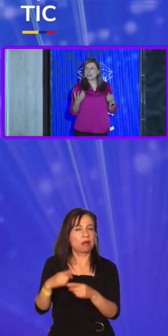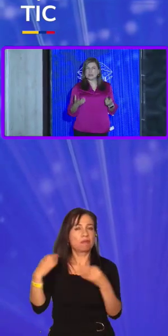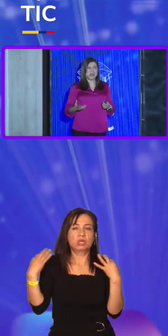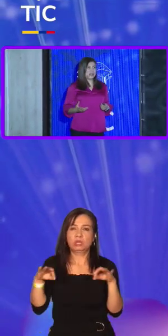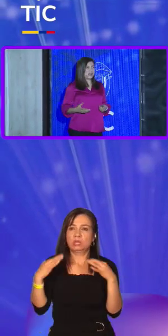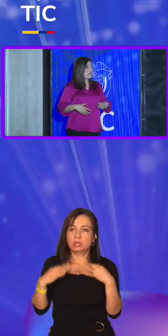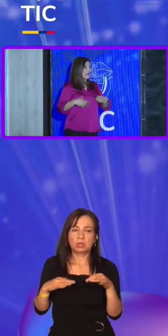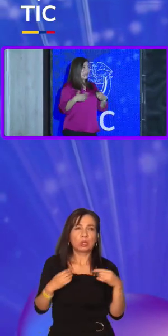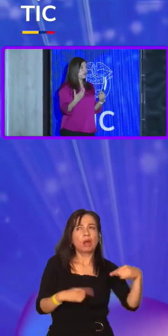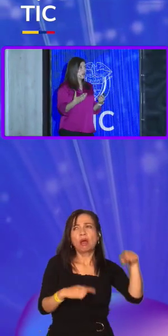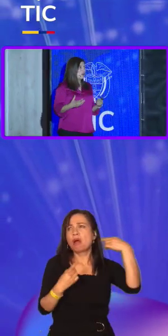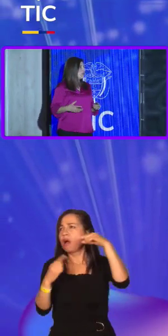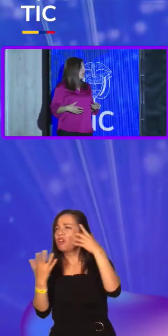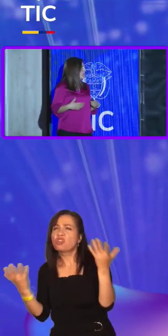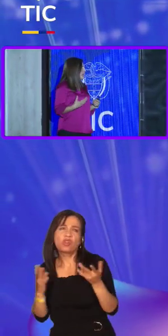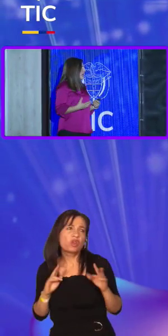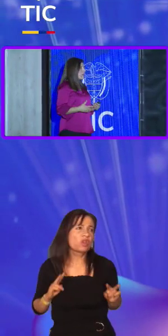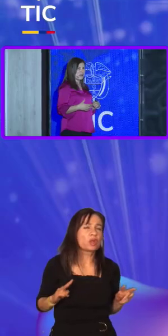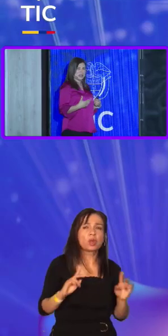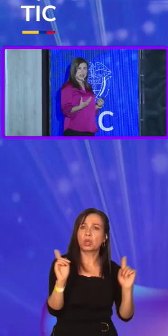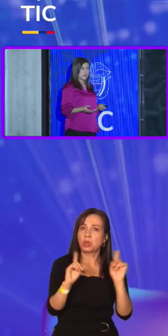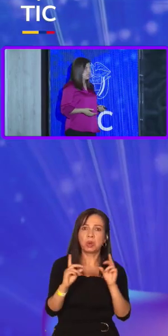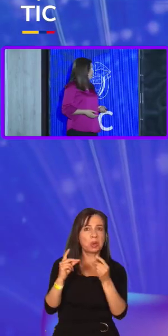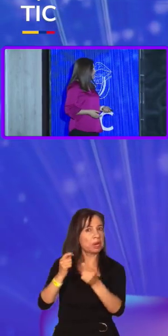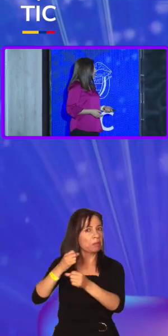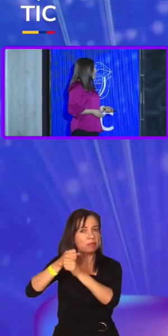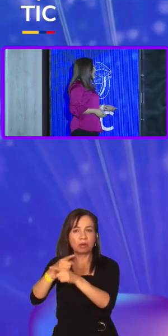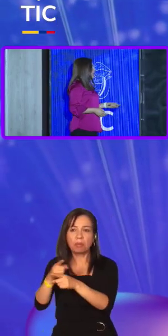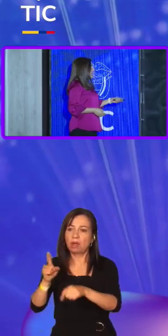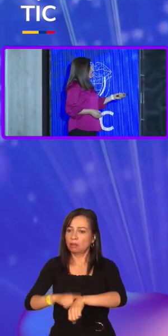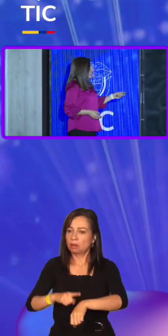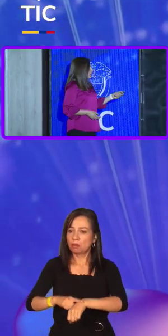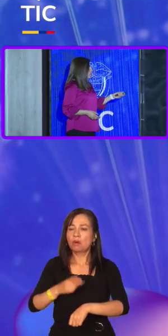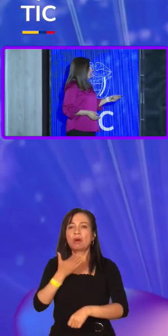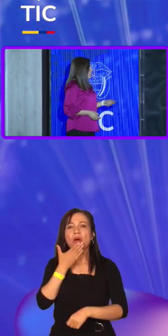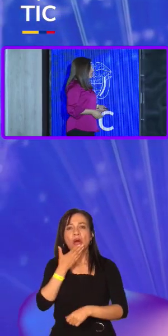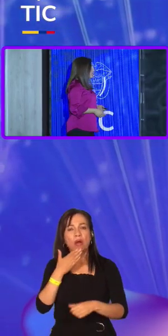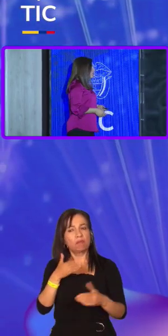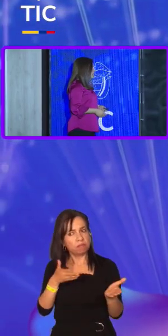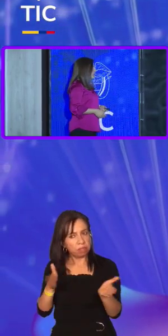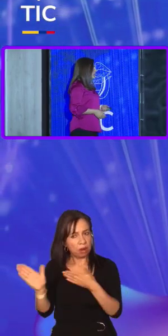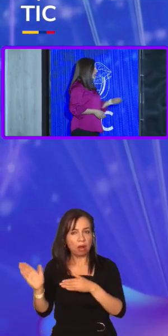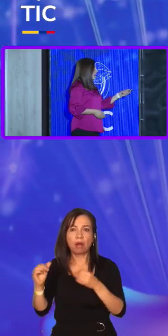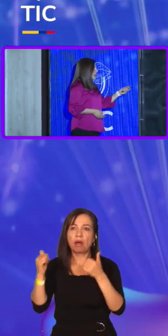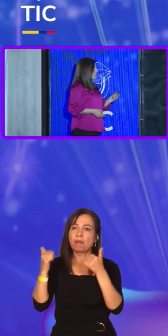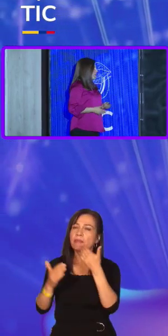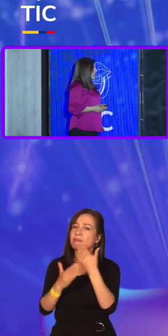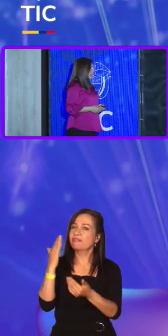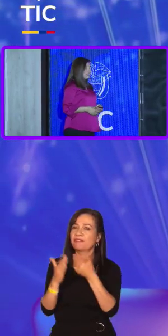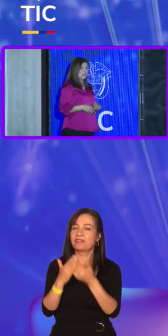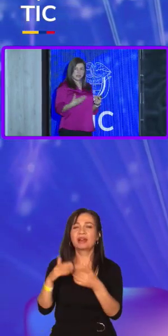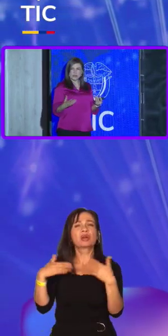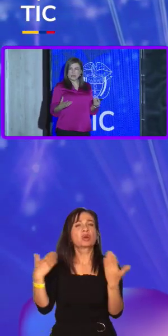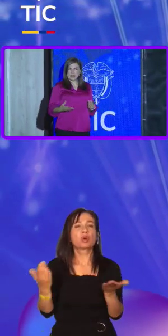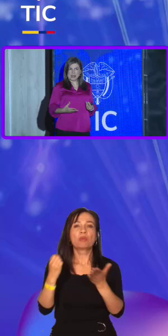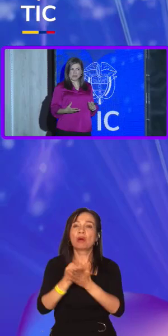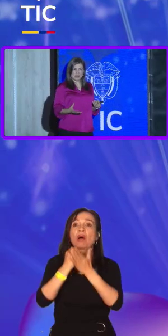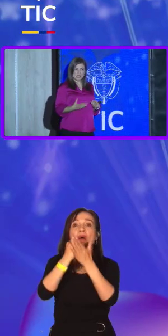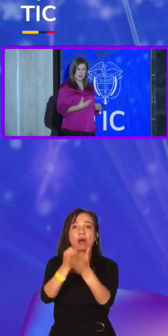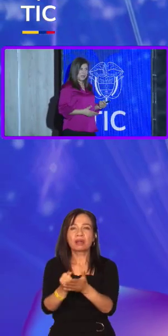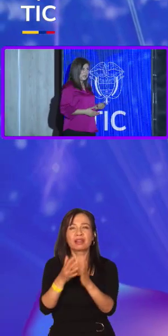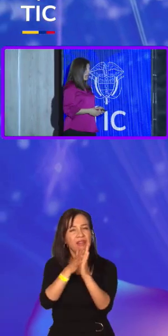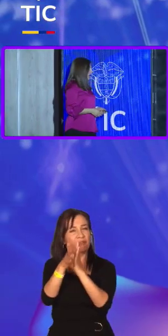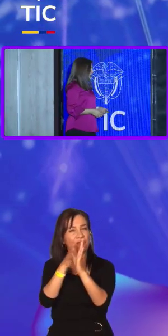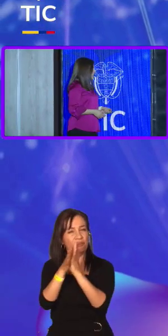no tuve que dar muchas vueltas, me encantó, pude planear, aprovechar al máximo el tiempo. Claro, todo eso lo podemos facilitar personalizando